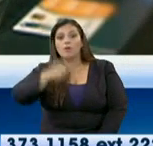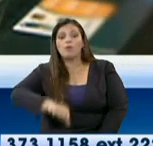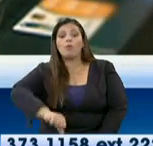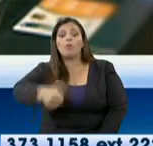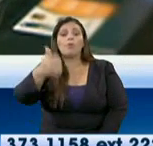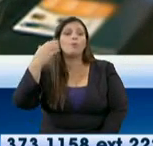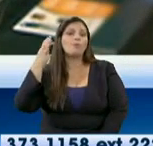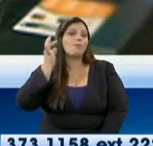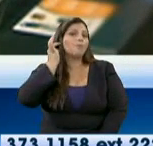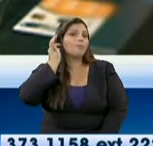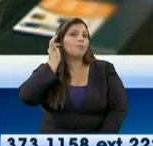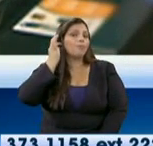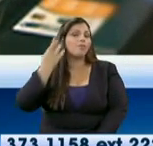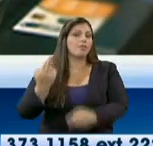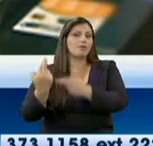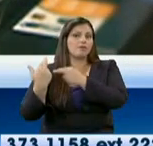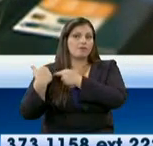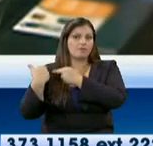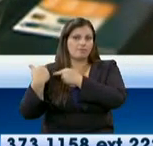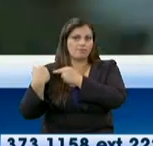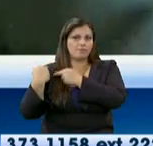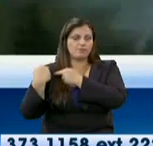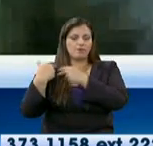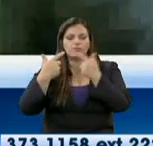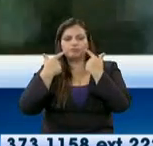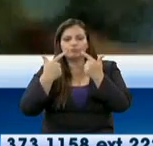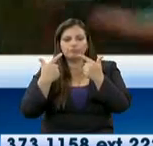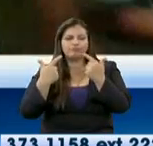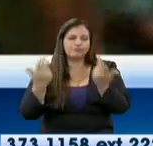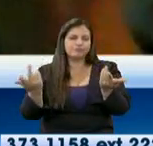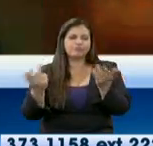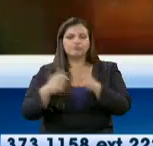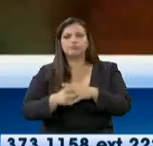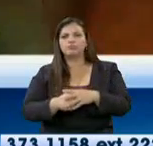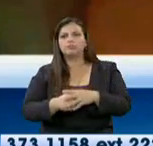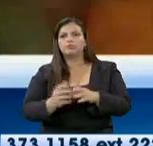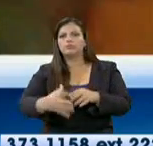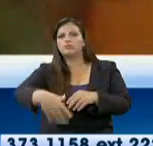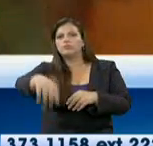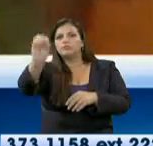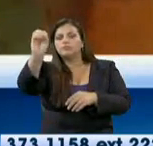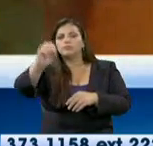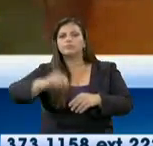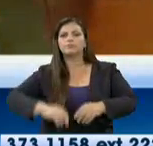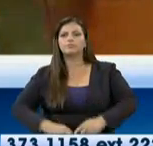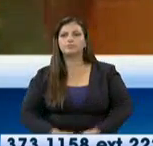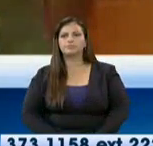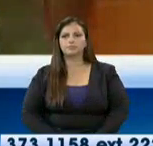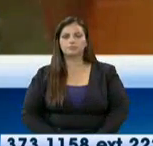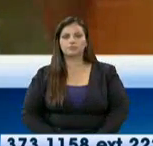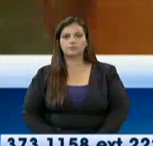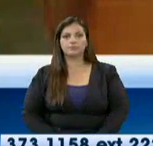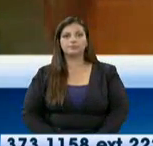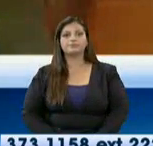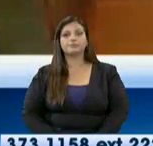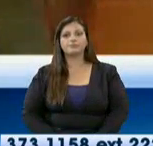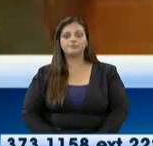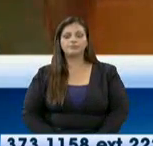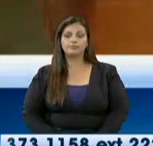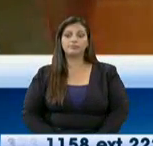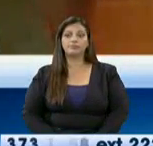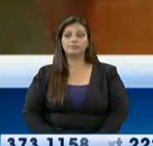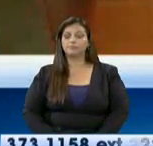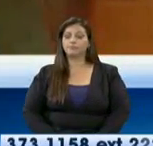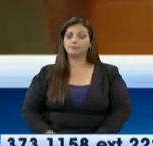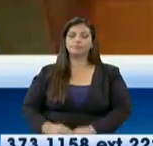verificador por asunto de un inconveniente con un cliente. Nos habíamos quedado las dos, era hora de almuerzo. A lo que ellos entran, nos comenzaron a forcejear y lo